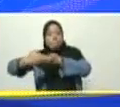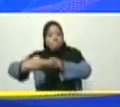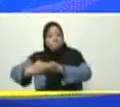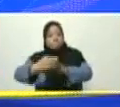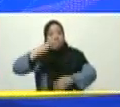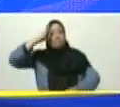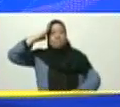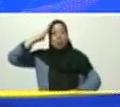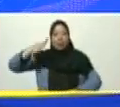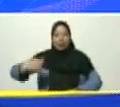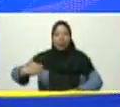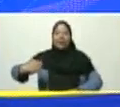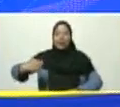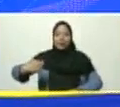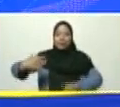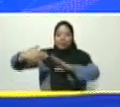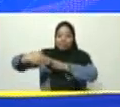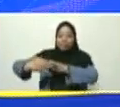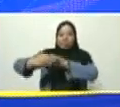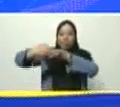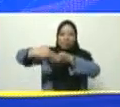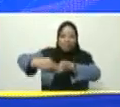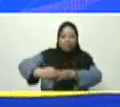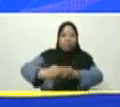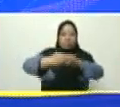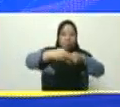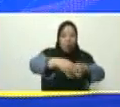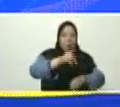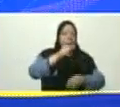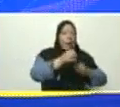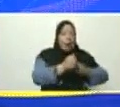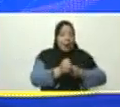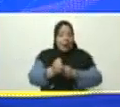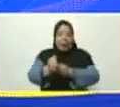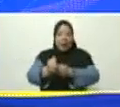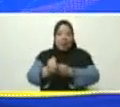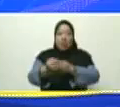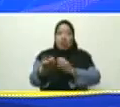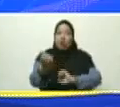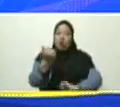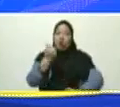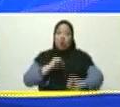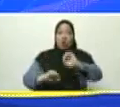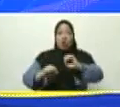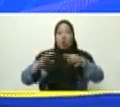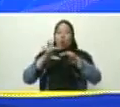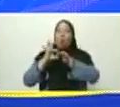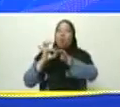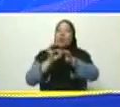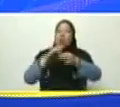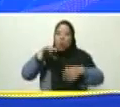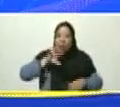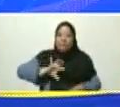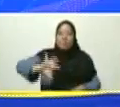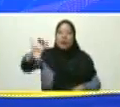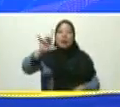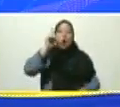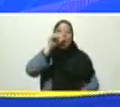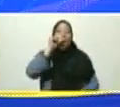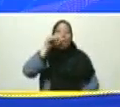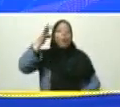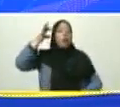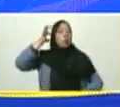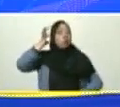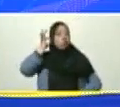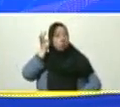fueron las heroicas marinas y soldadas de la patria, unidos, hombres y mujeres, que